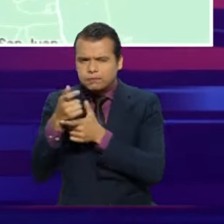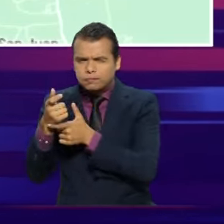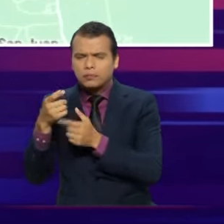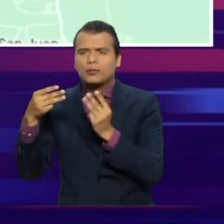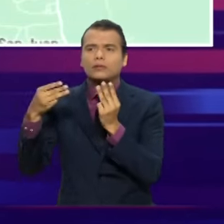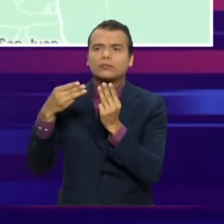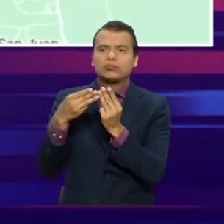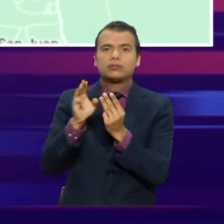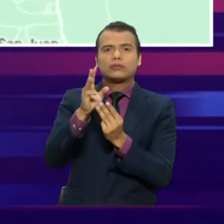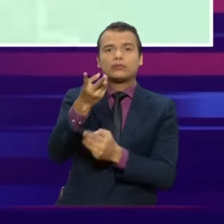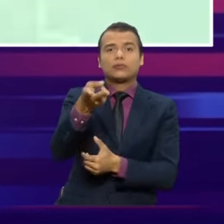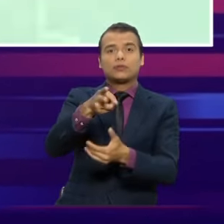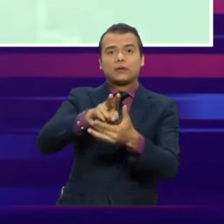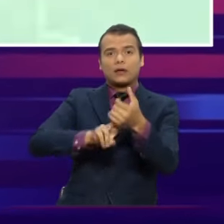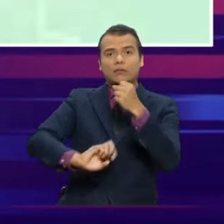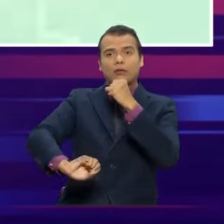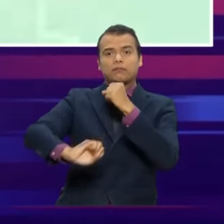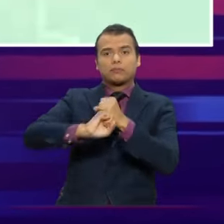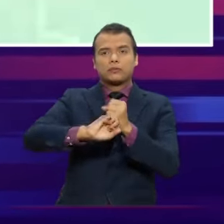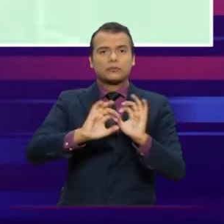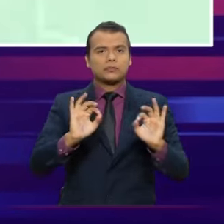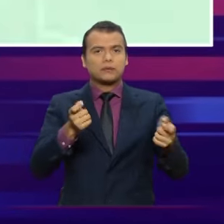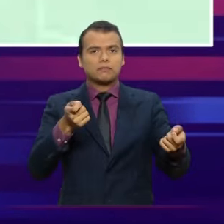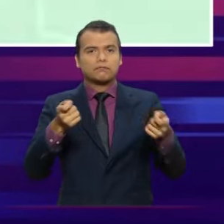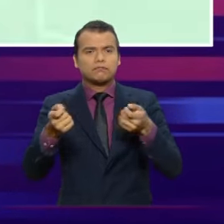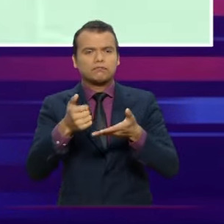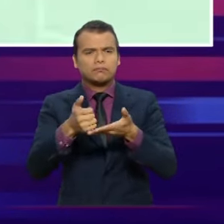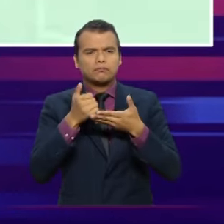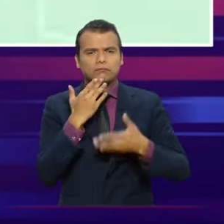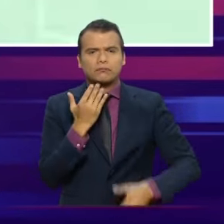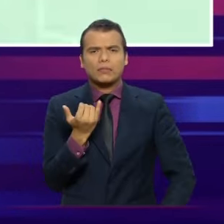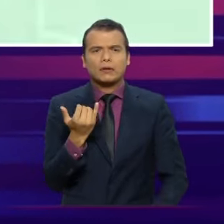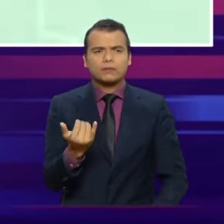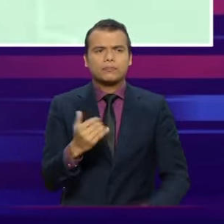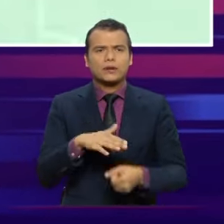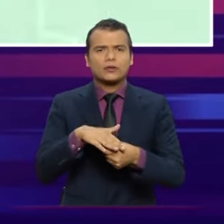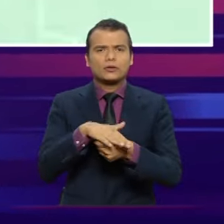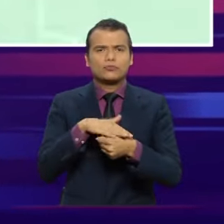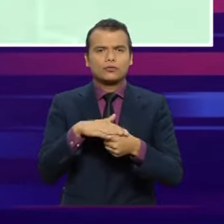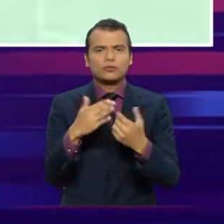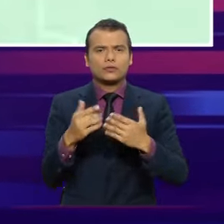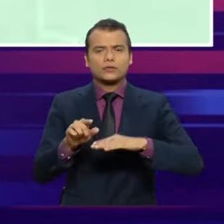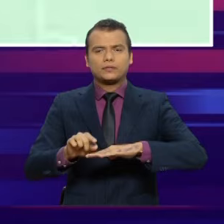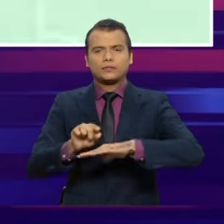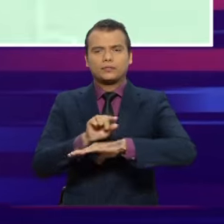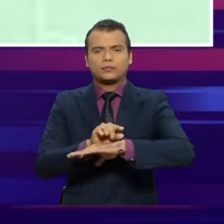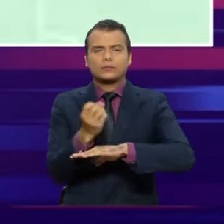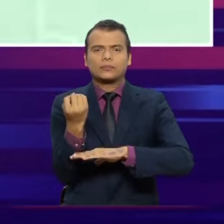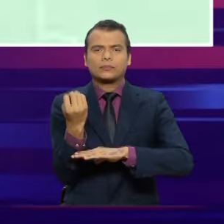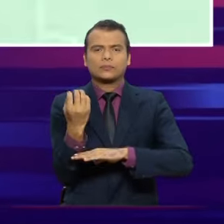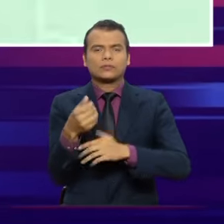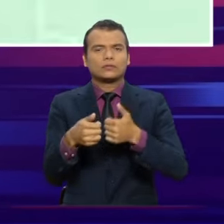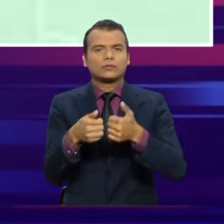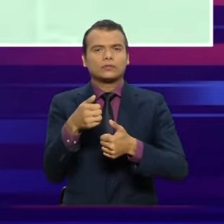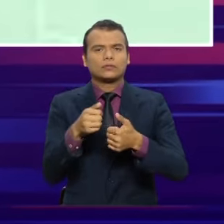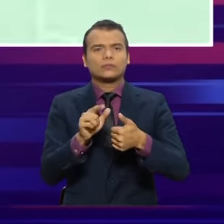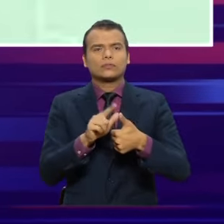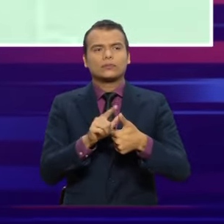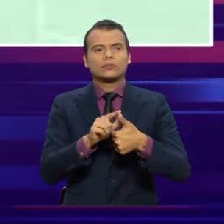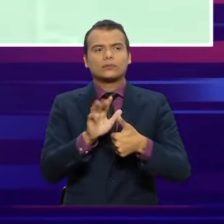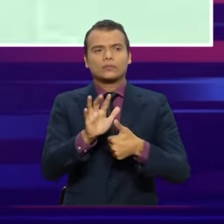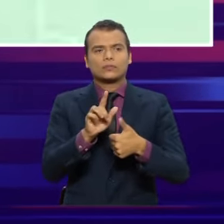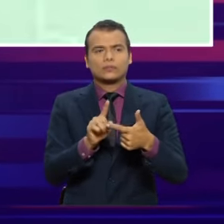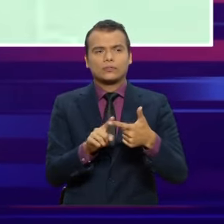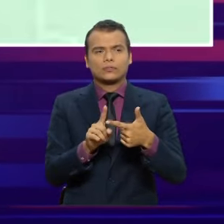municipales porque articuladamente pudimos superar este impasse. Pico y placa para el día de hoy corresponde a los dígitos terminados en 5 y 6